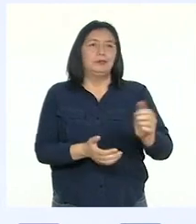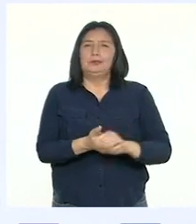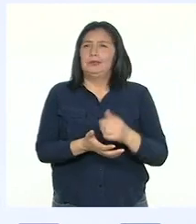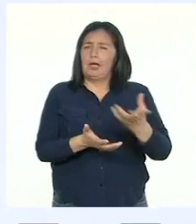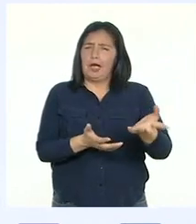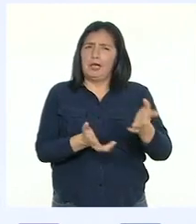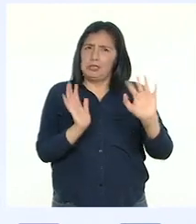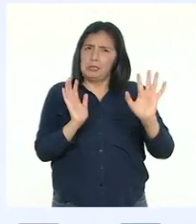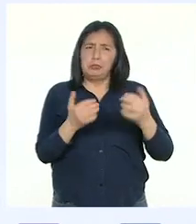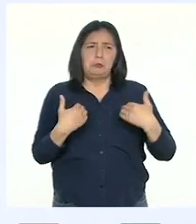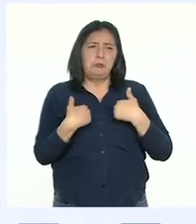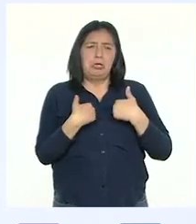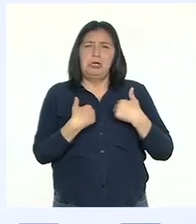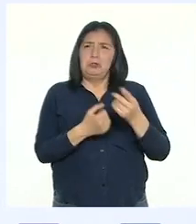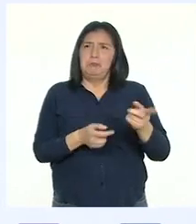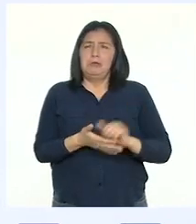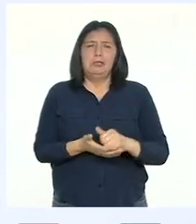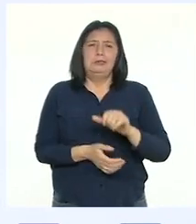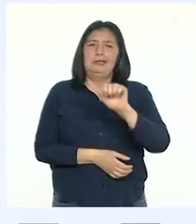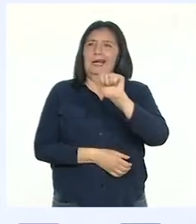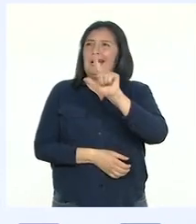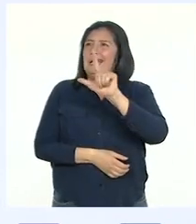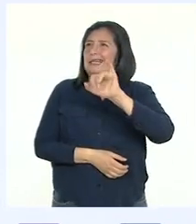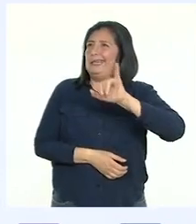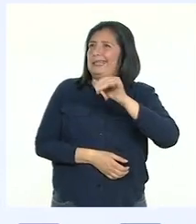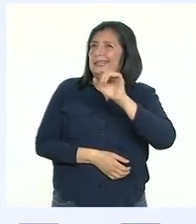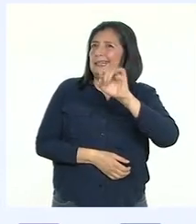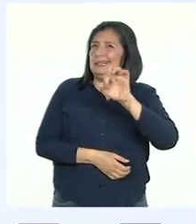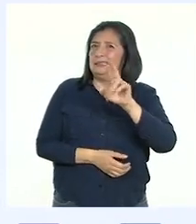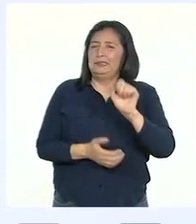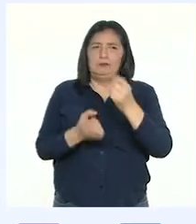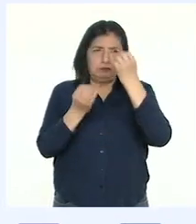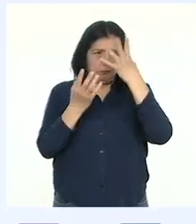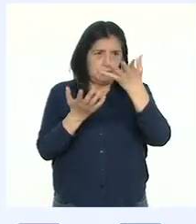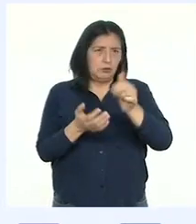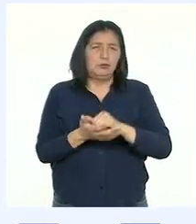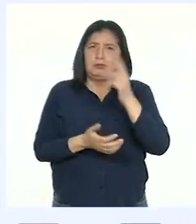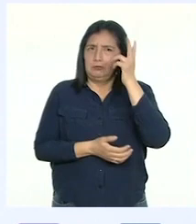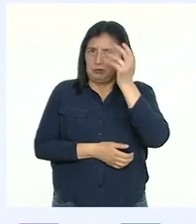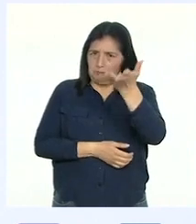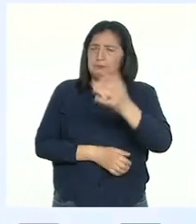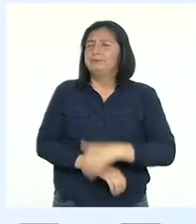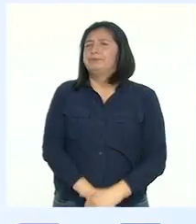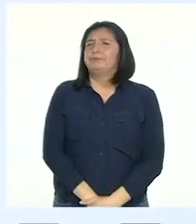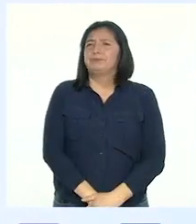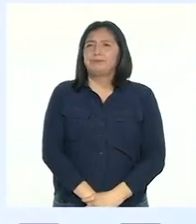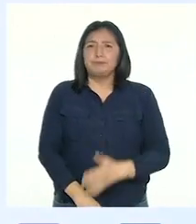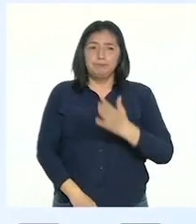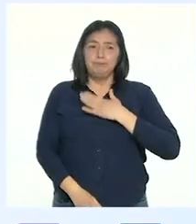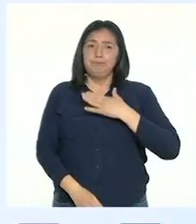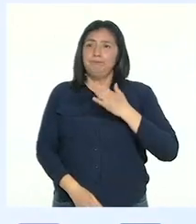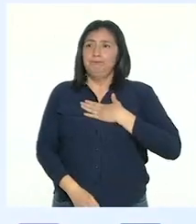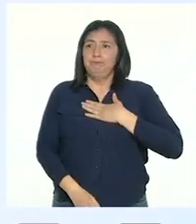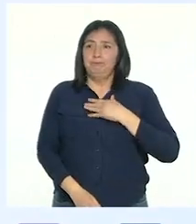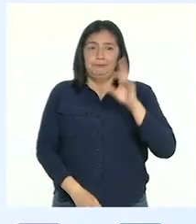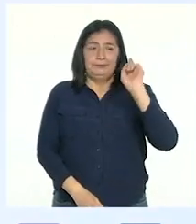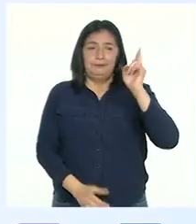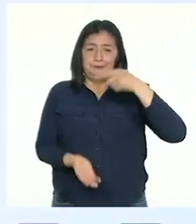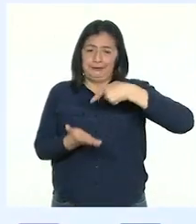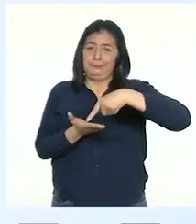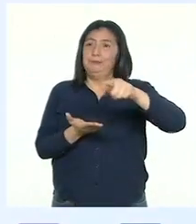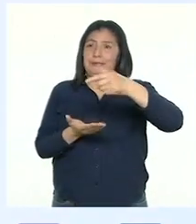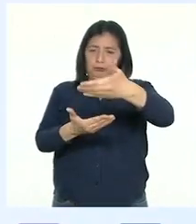Y respecto a los animales, Alejandra también encontró información valiosa. Escuchémosla. Mi profesora me envió